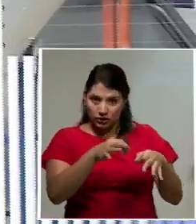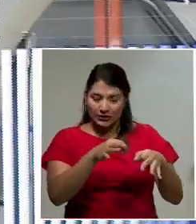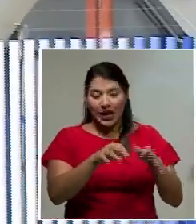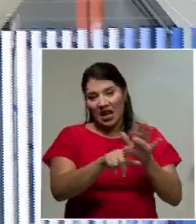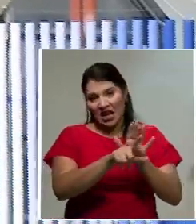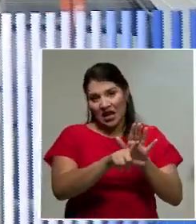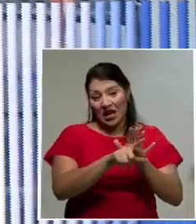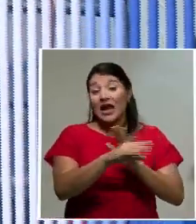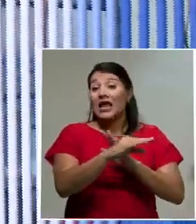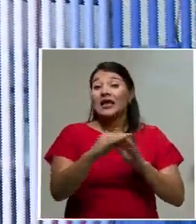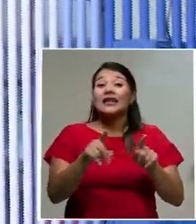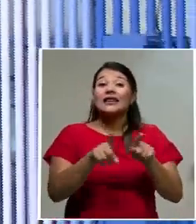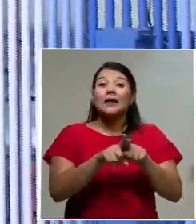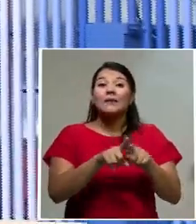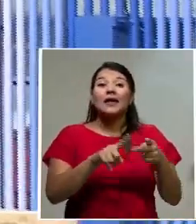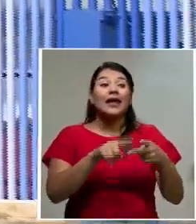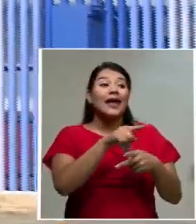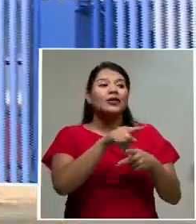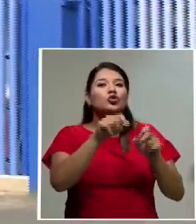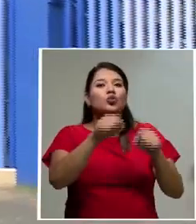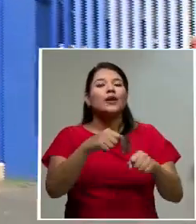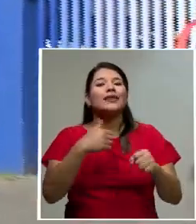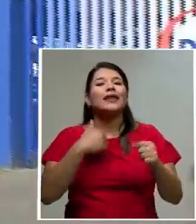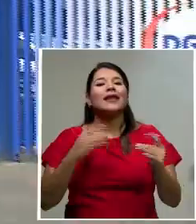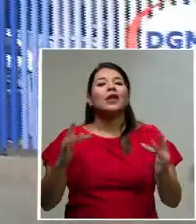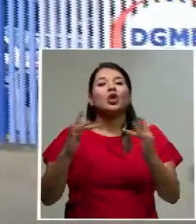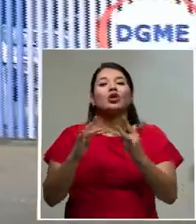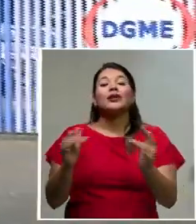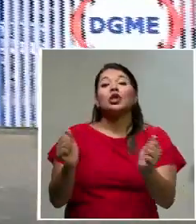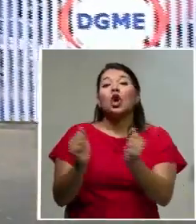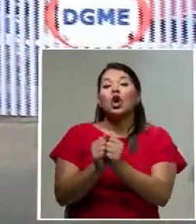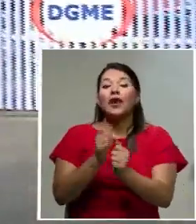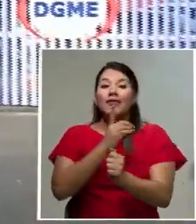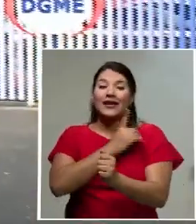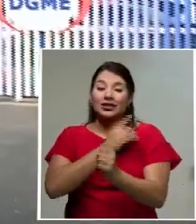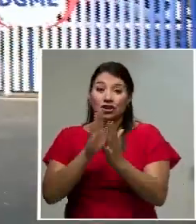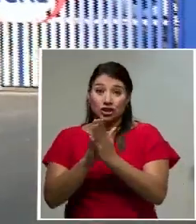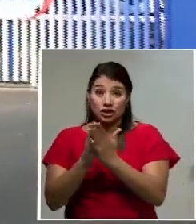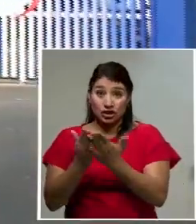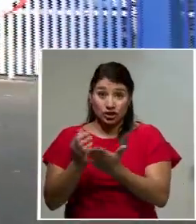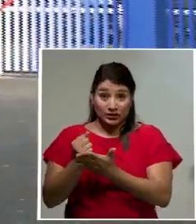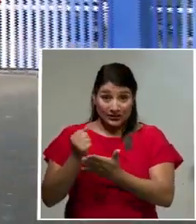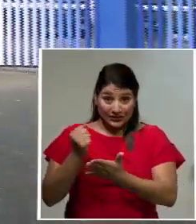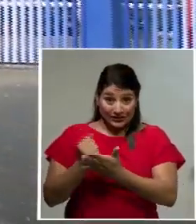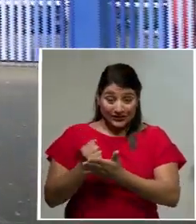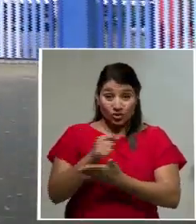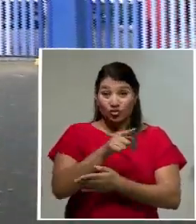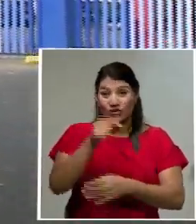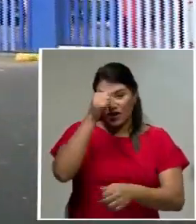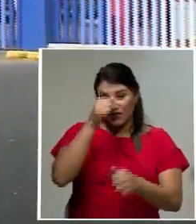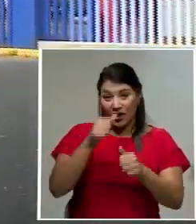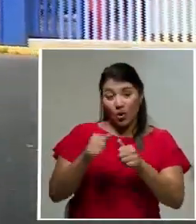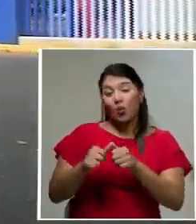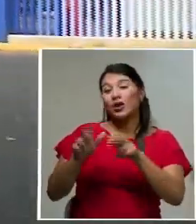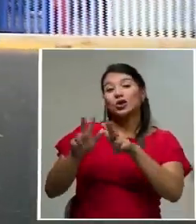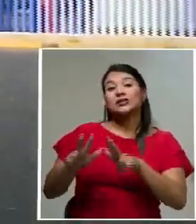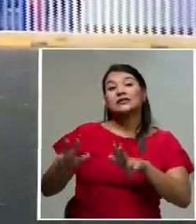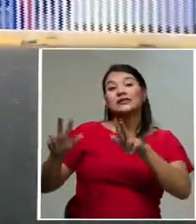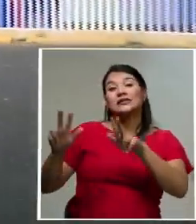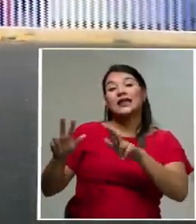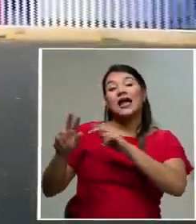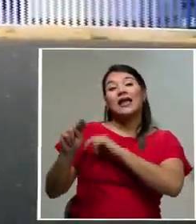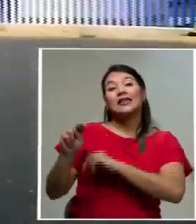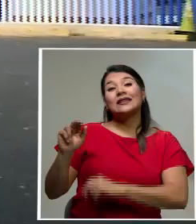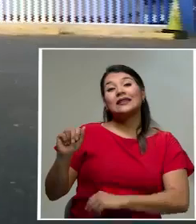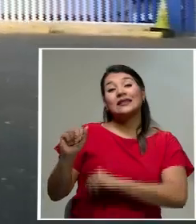las instalaciones de migración y extranjería. Hay que recalcar que en las Naciones Unidas, en este caso la figura del ACNUR,